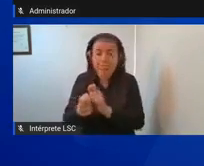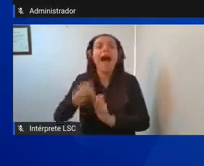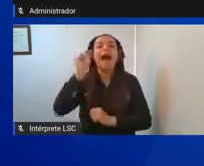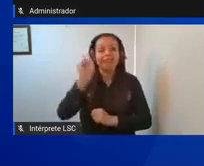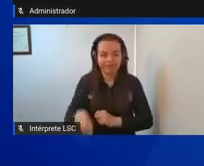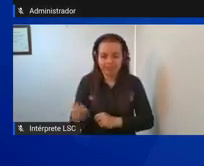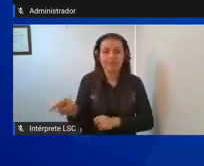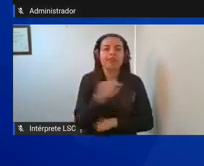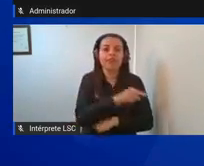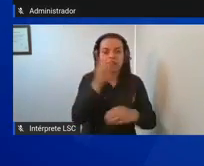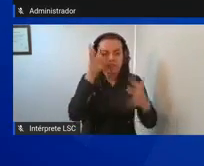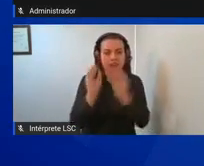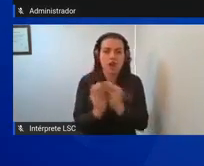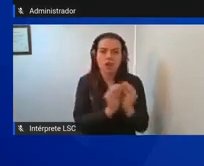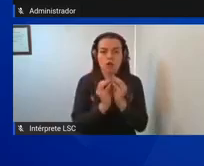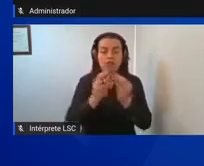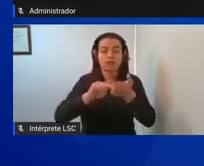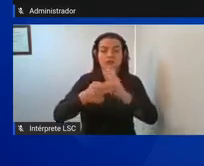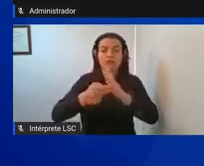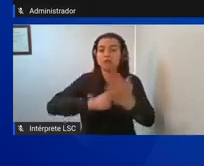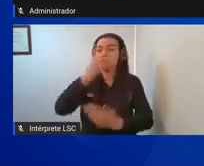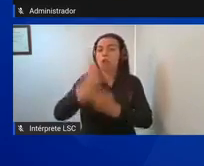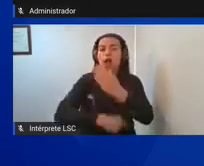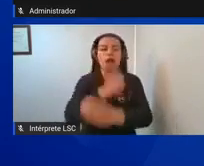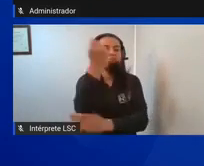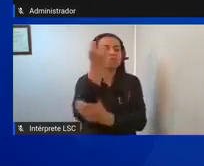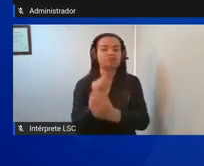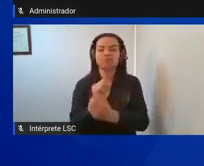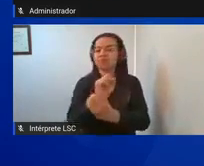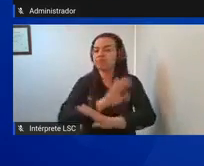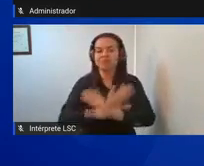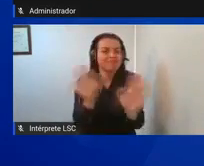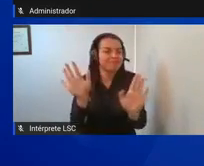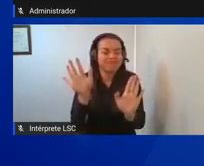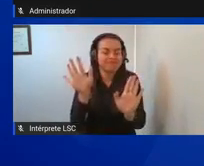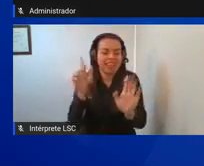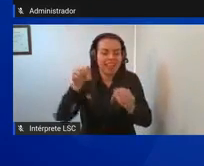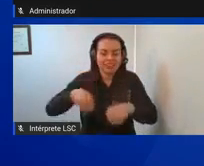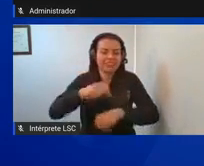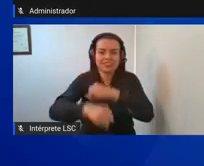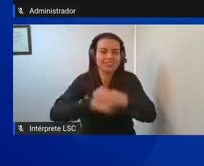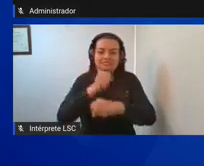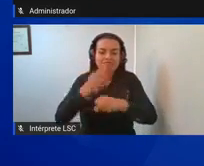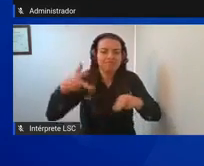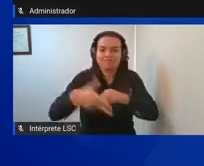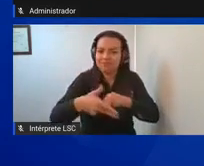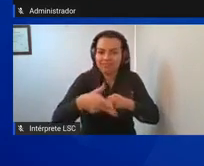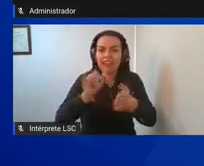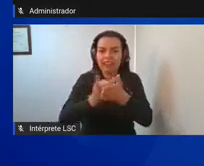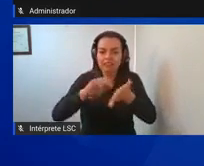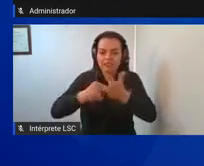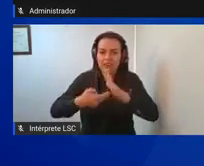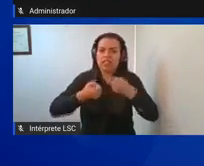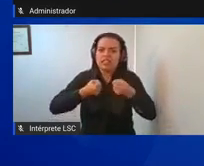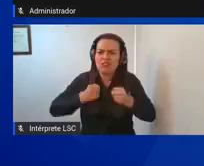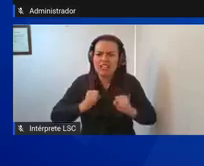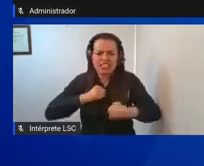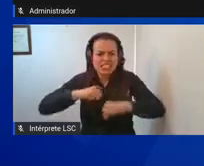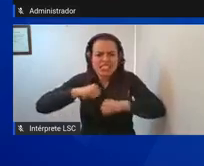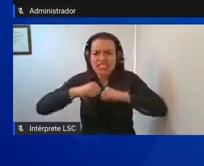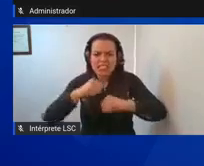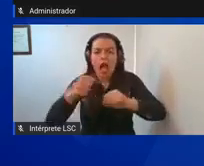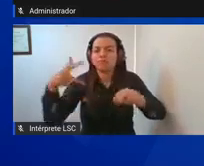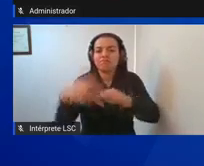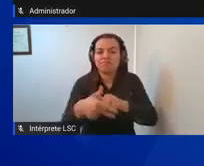y el proyecto simplemente se hubiera muerto. O sea, se nos hubiera hundido el proyecto al final de todo el esfuerzo. Entonces, la decisión fue no